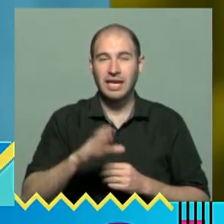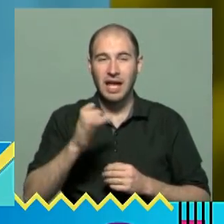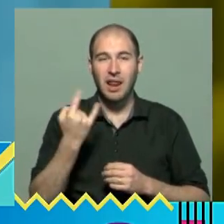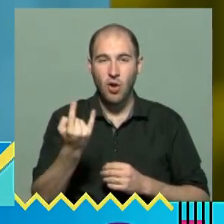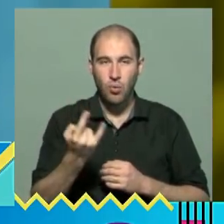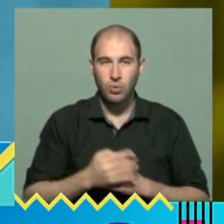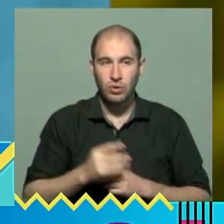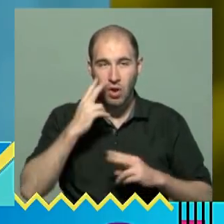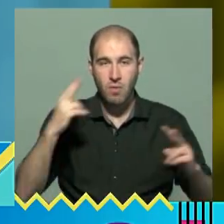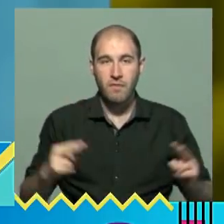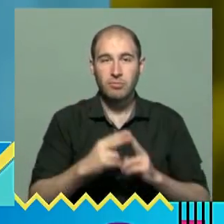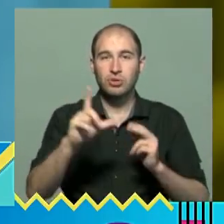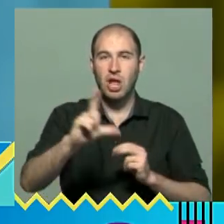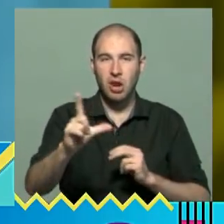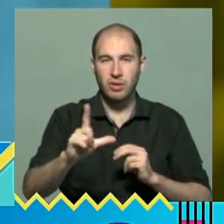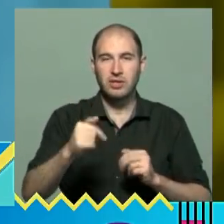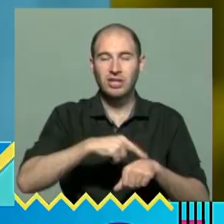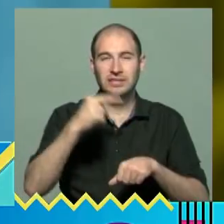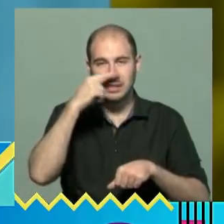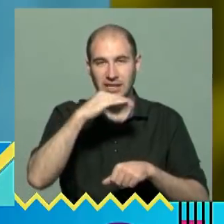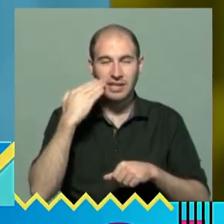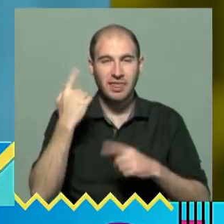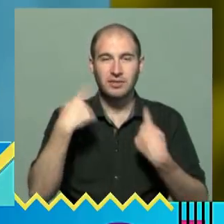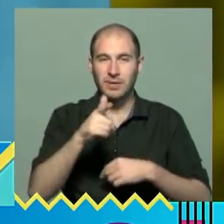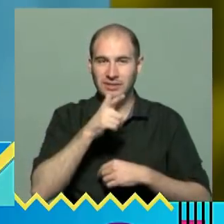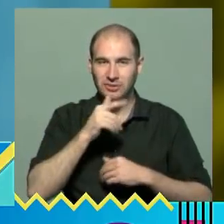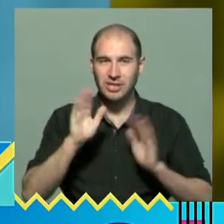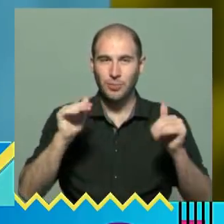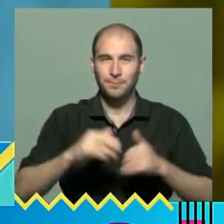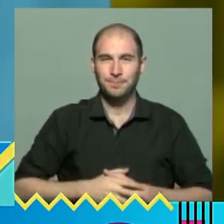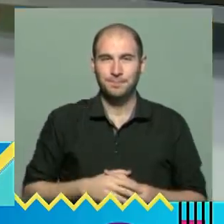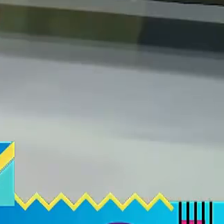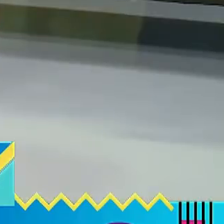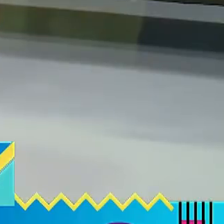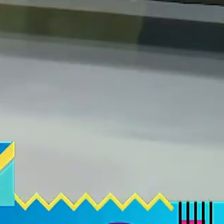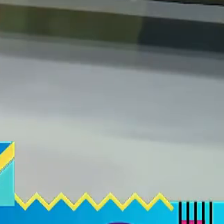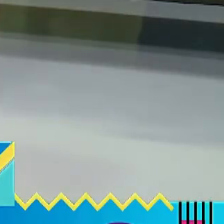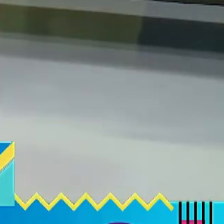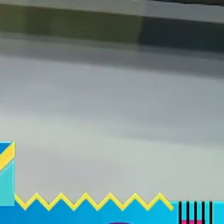Señal U. Así que nos vemos el lunes que viene a las 19 horas en un nuevo Distintos Parecidos. Chau, chau.